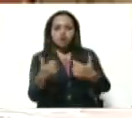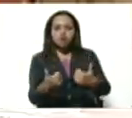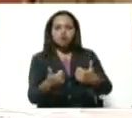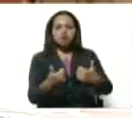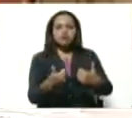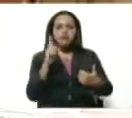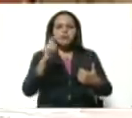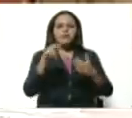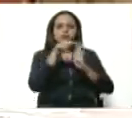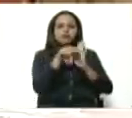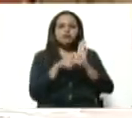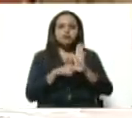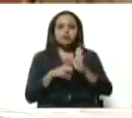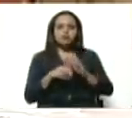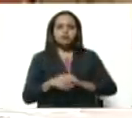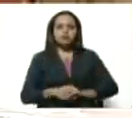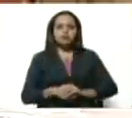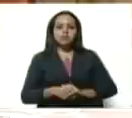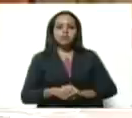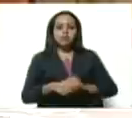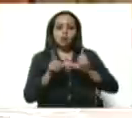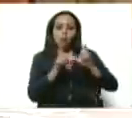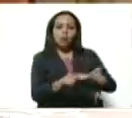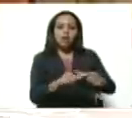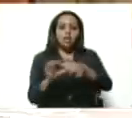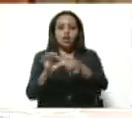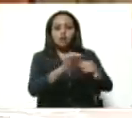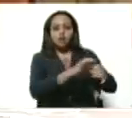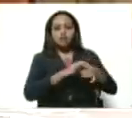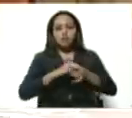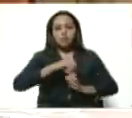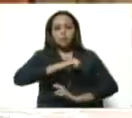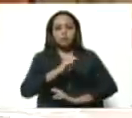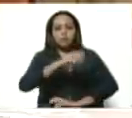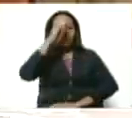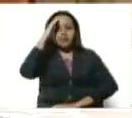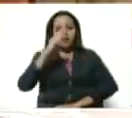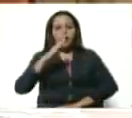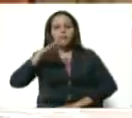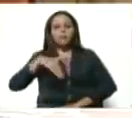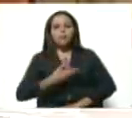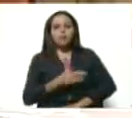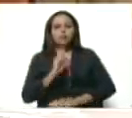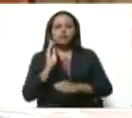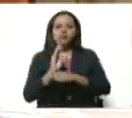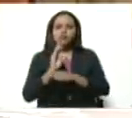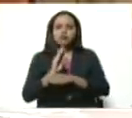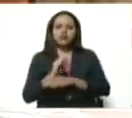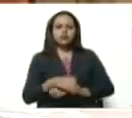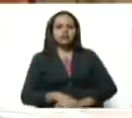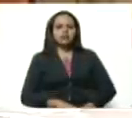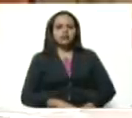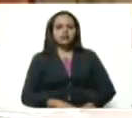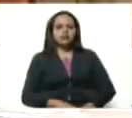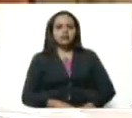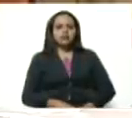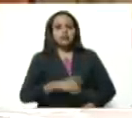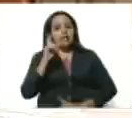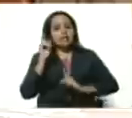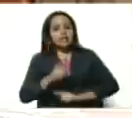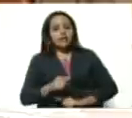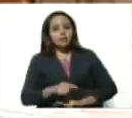cuarentena en la unión cívico-militar policial para garantizar la protección y principalmente